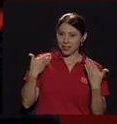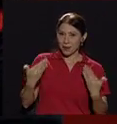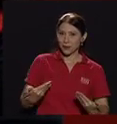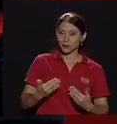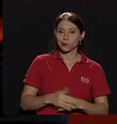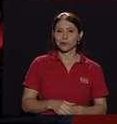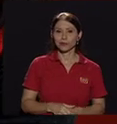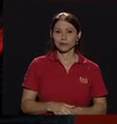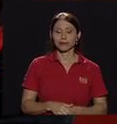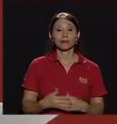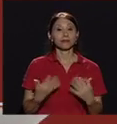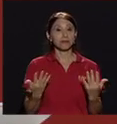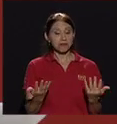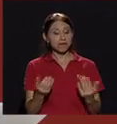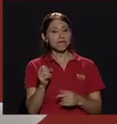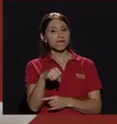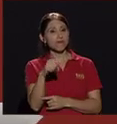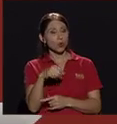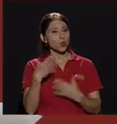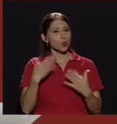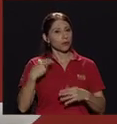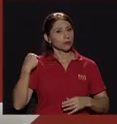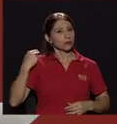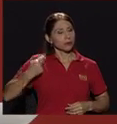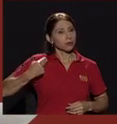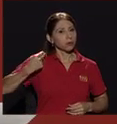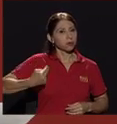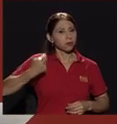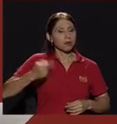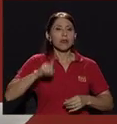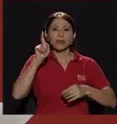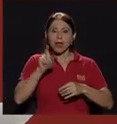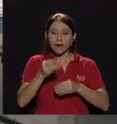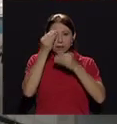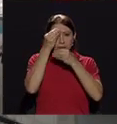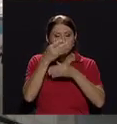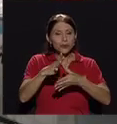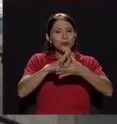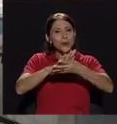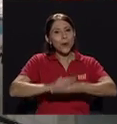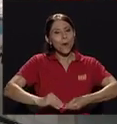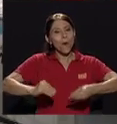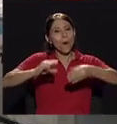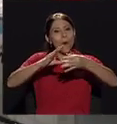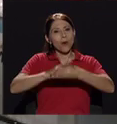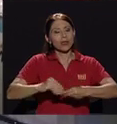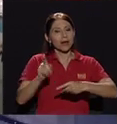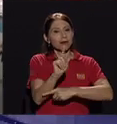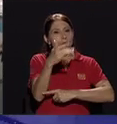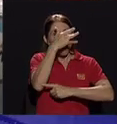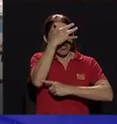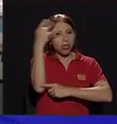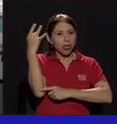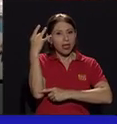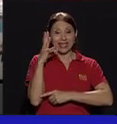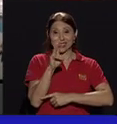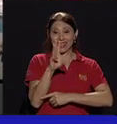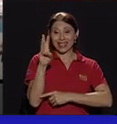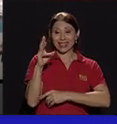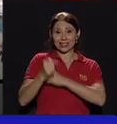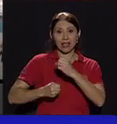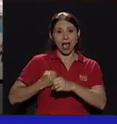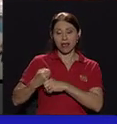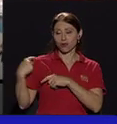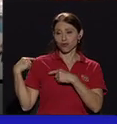estamos. Definitivamente una historia de esas que hay que contar y contar para no olvidar. 66 años de la